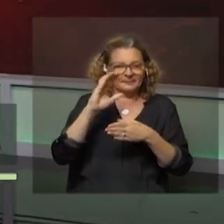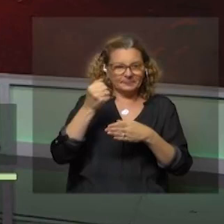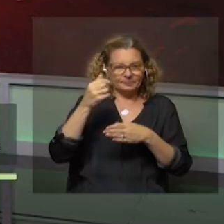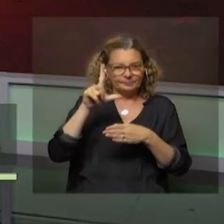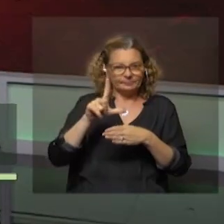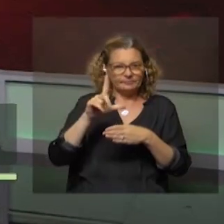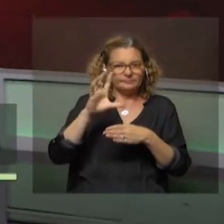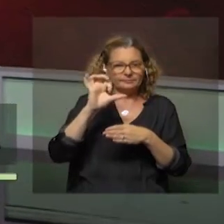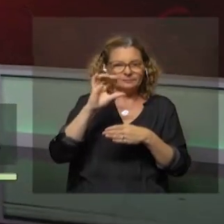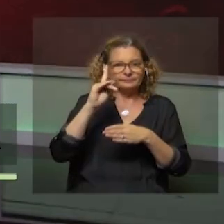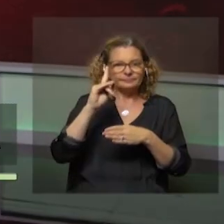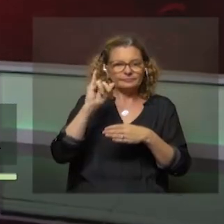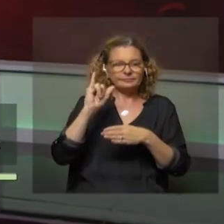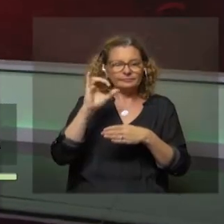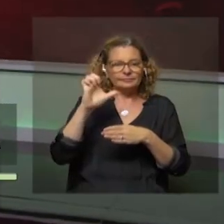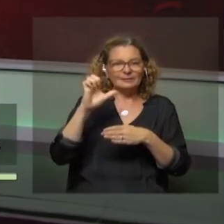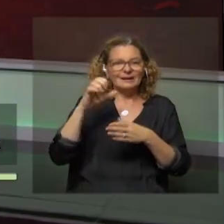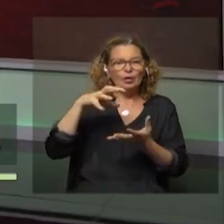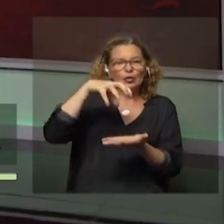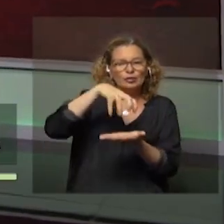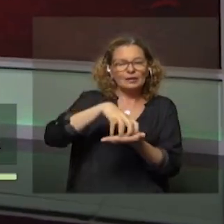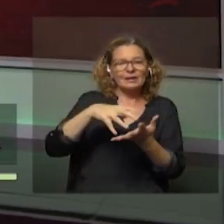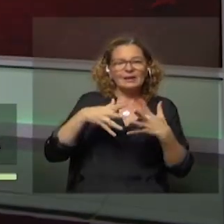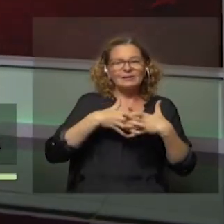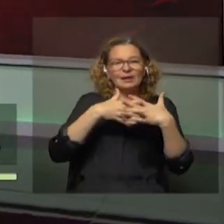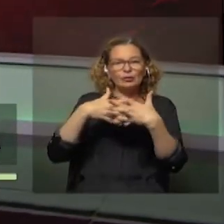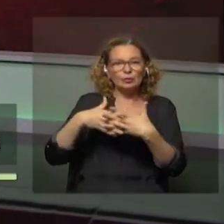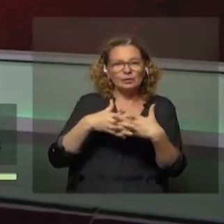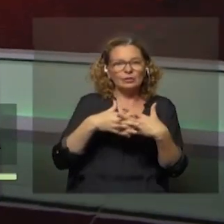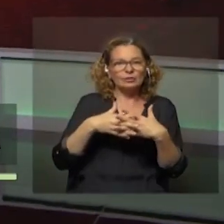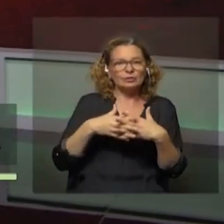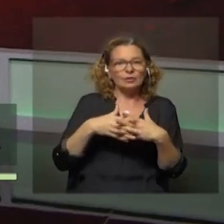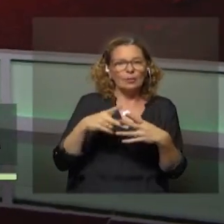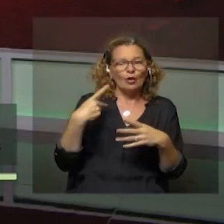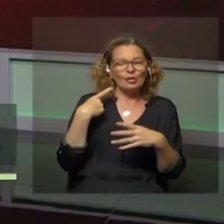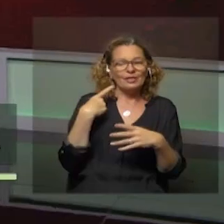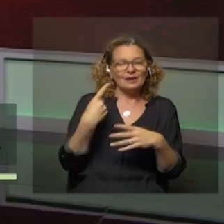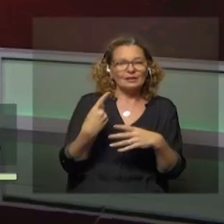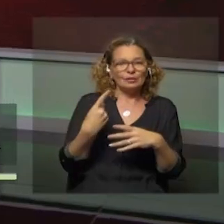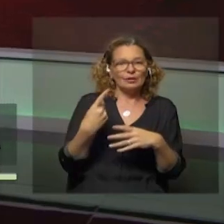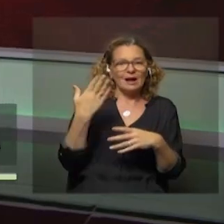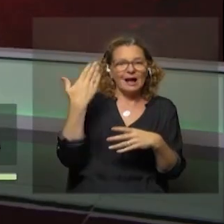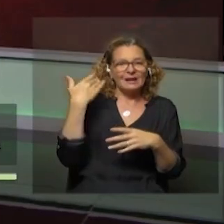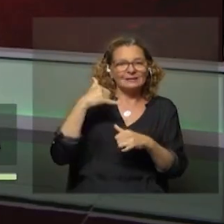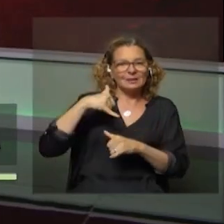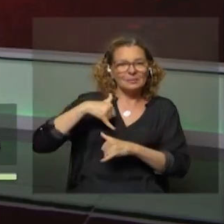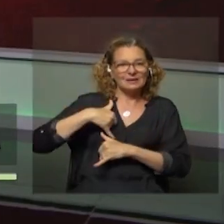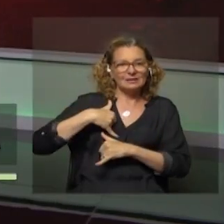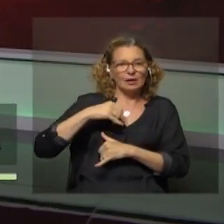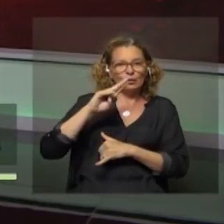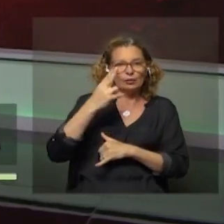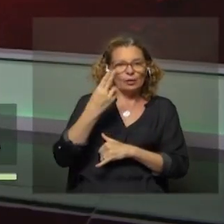con sede en Estados Unidos que tiene como ceo es decir como director al ex militar uruguayo